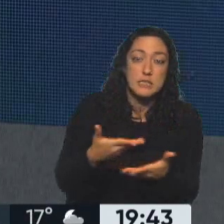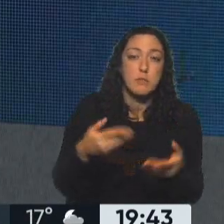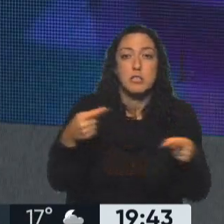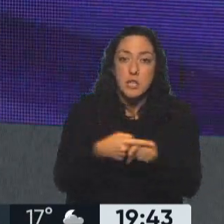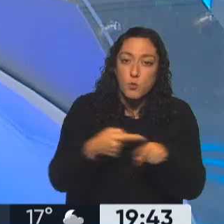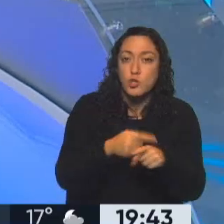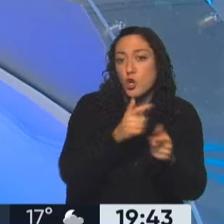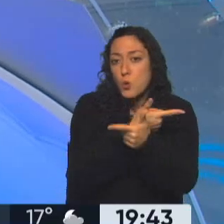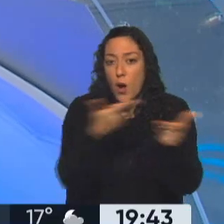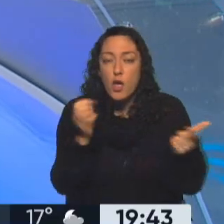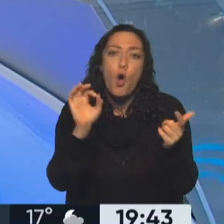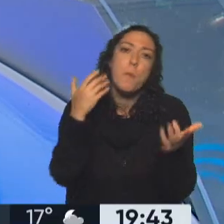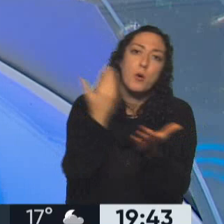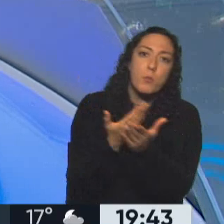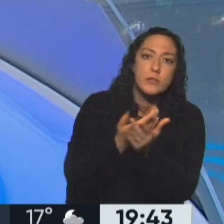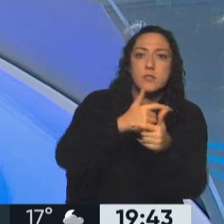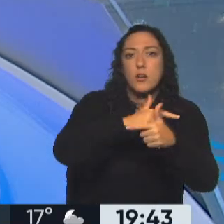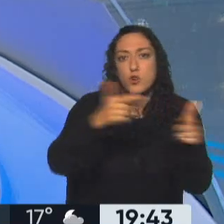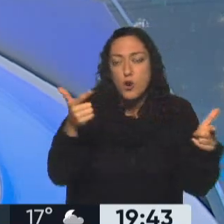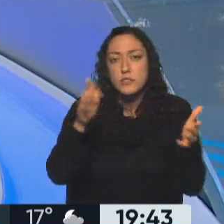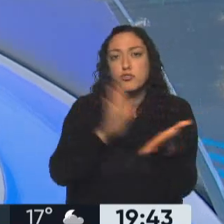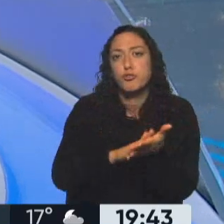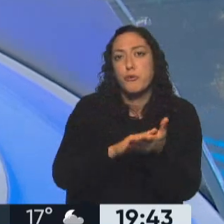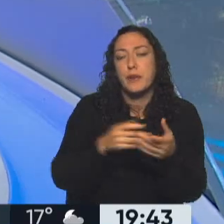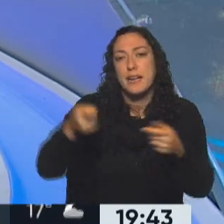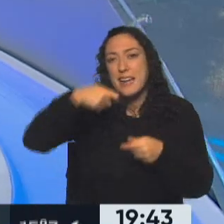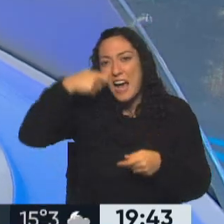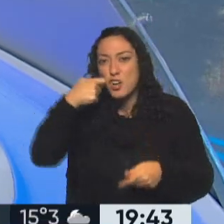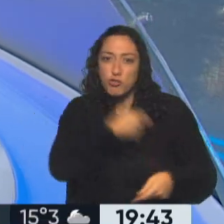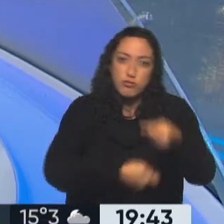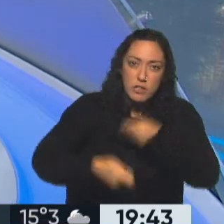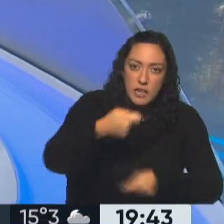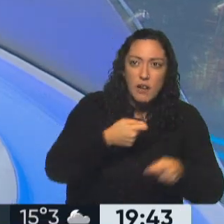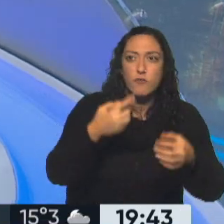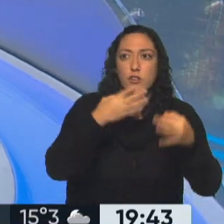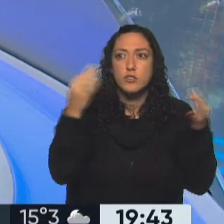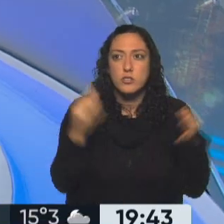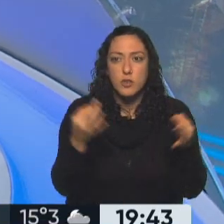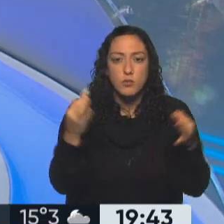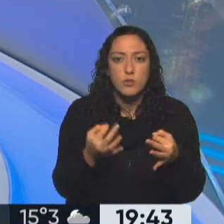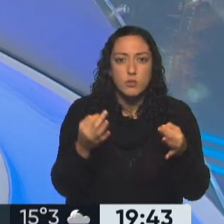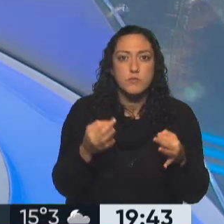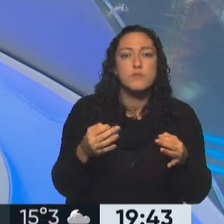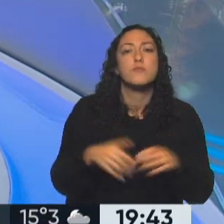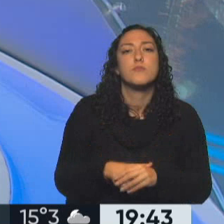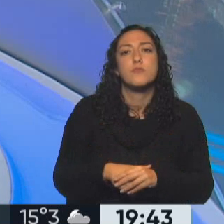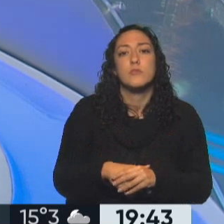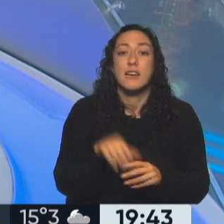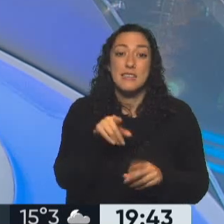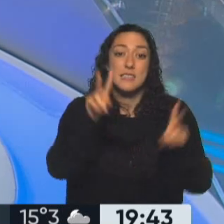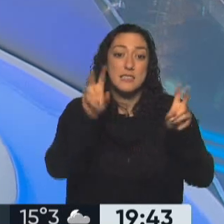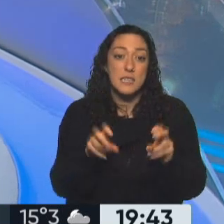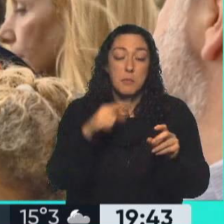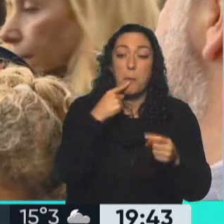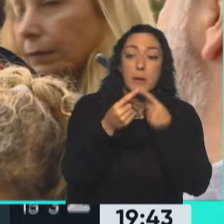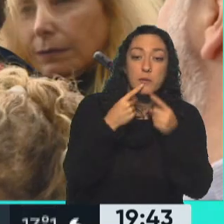o por lo menos no propone qué hacer con la problemática del narcotráfico, de la inseguridad, que es un tema que preguntes a quien preguntes, en